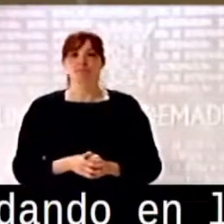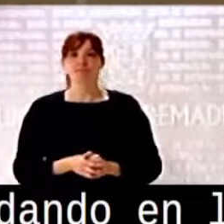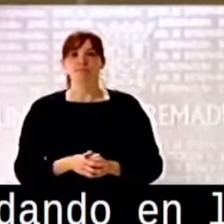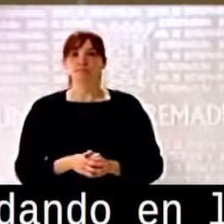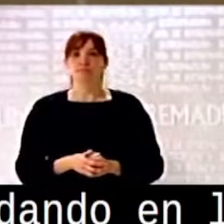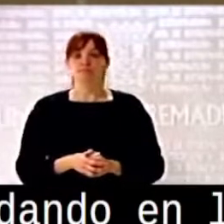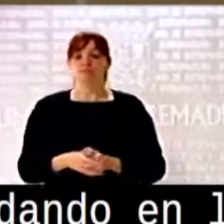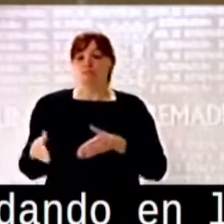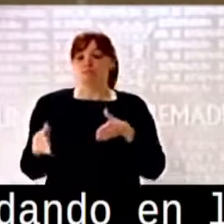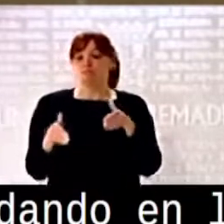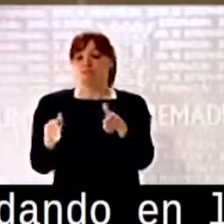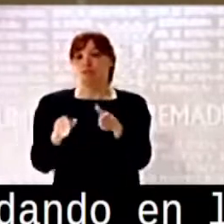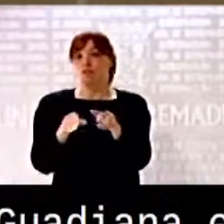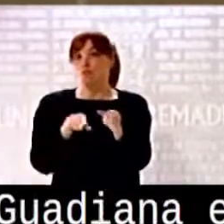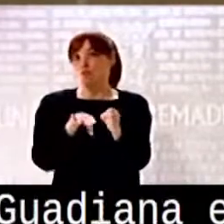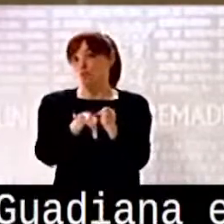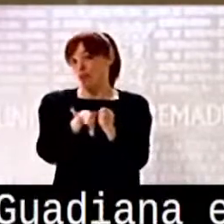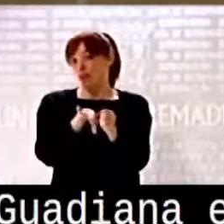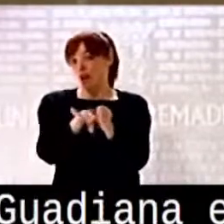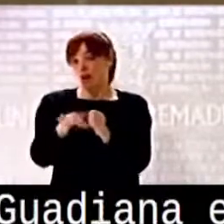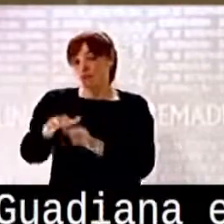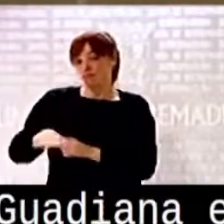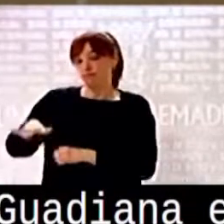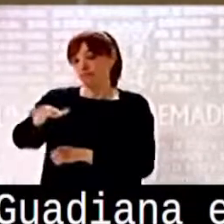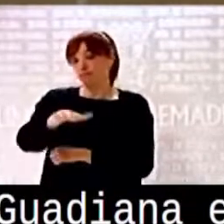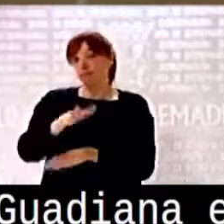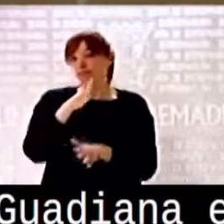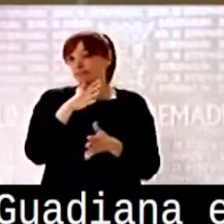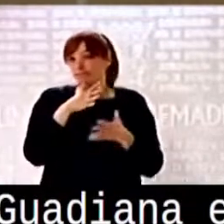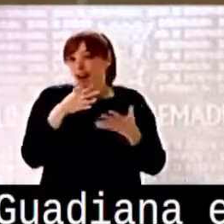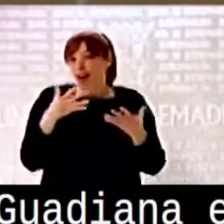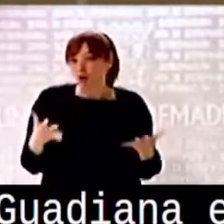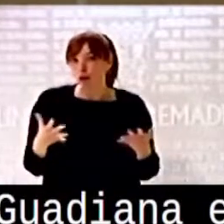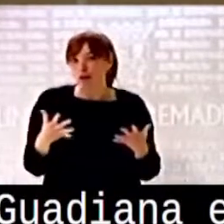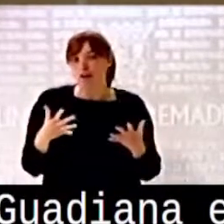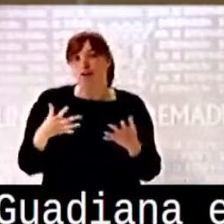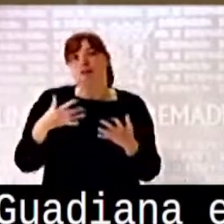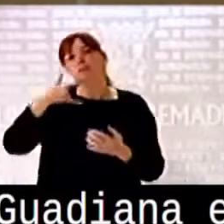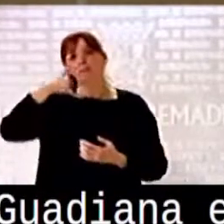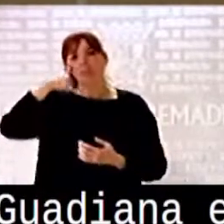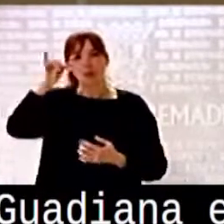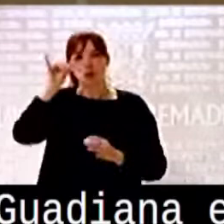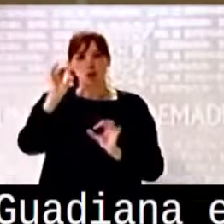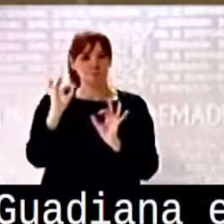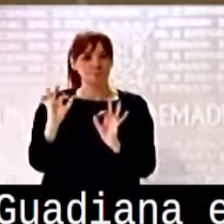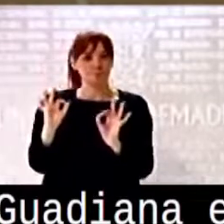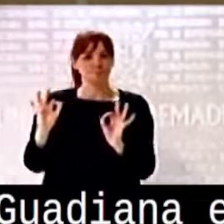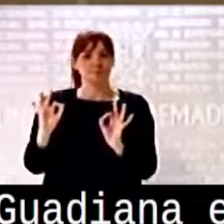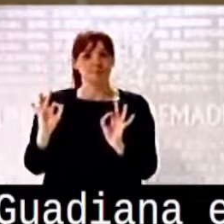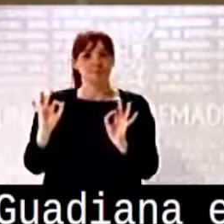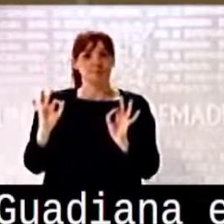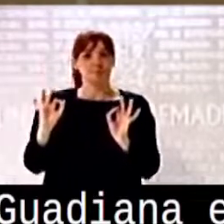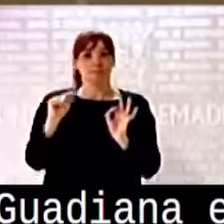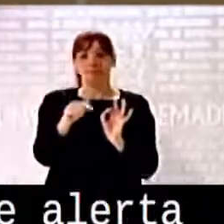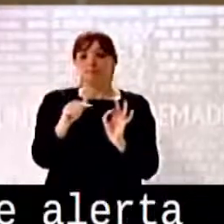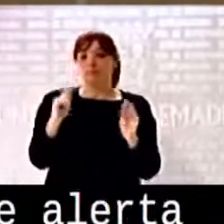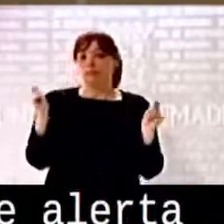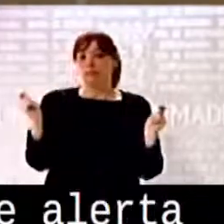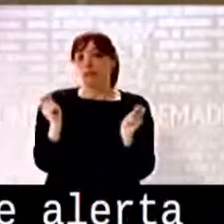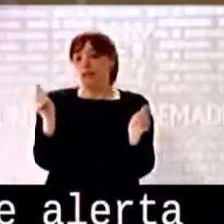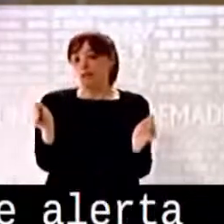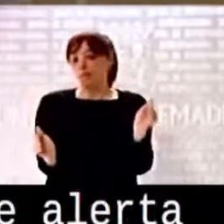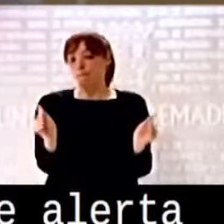La cuenca del Guadiana en estos momentos está en situación de alerta. La campaña de